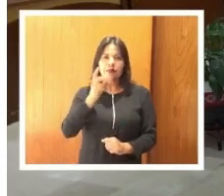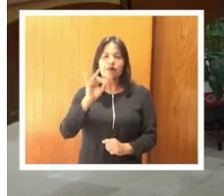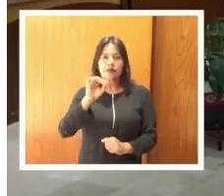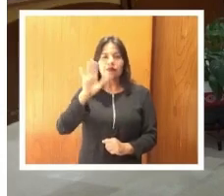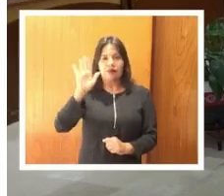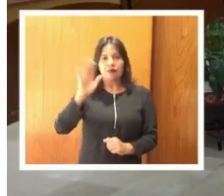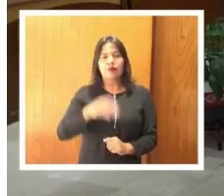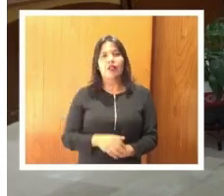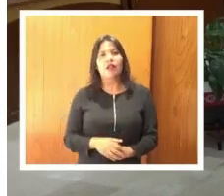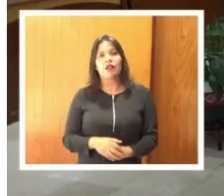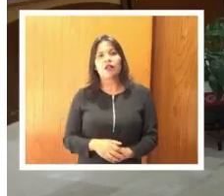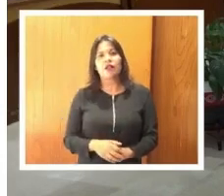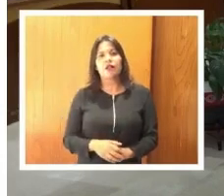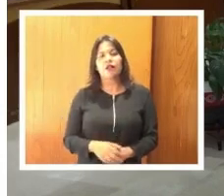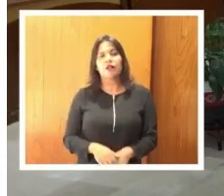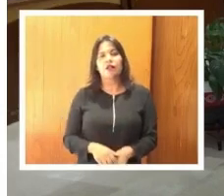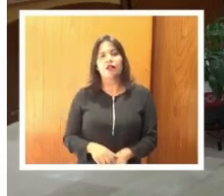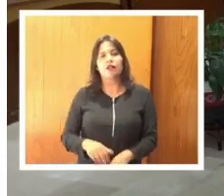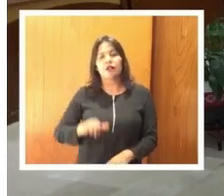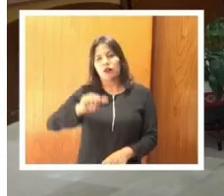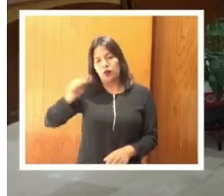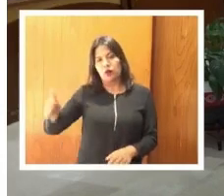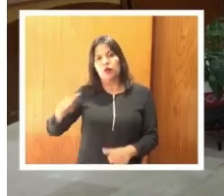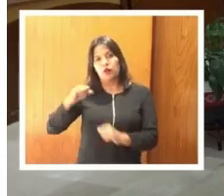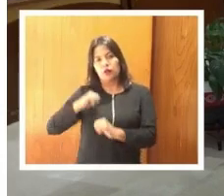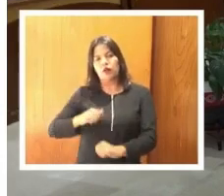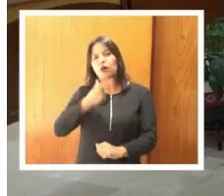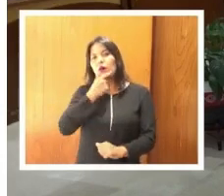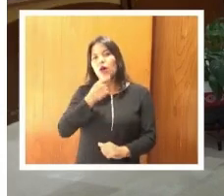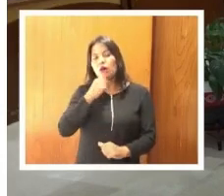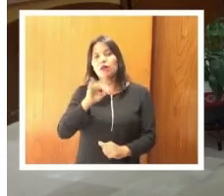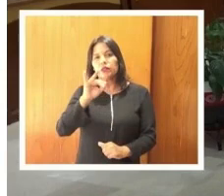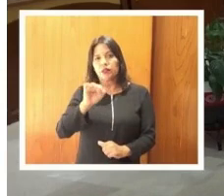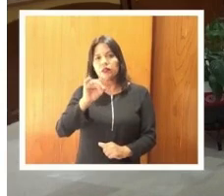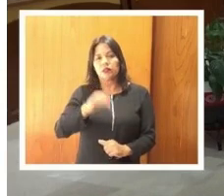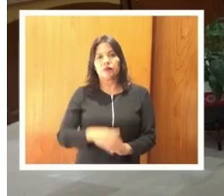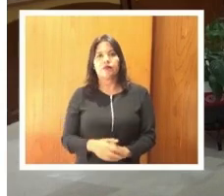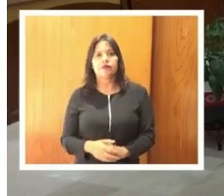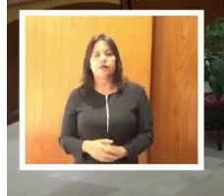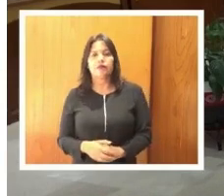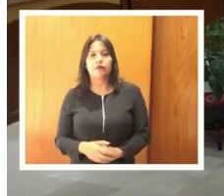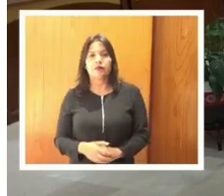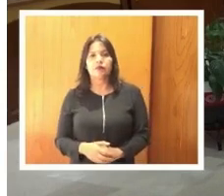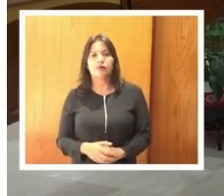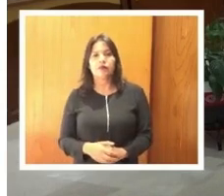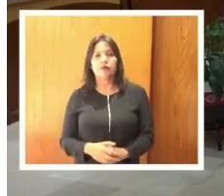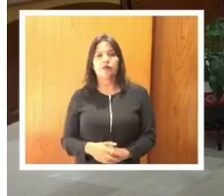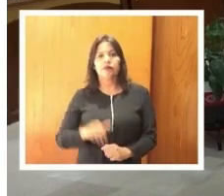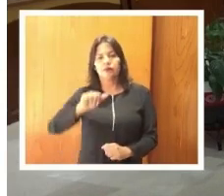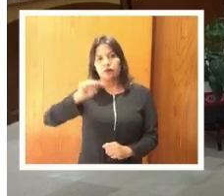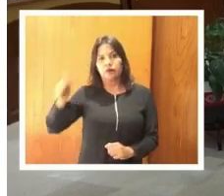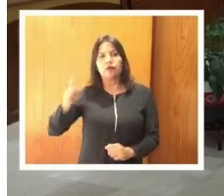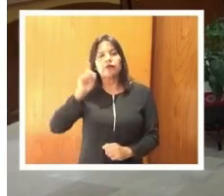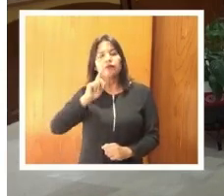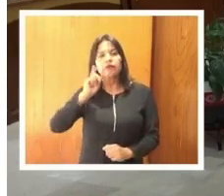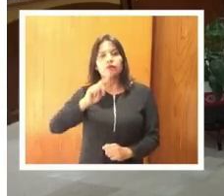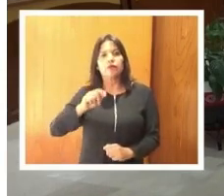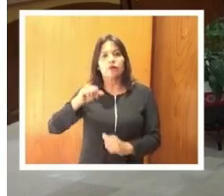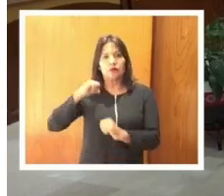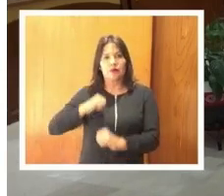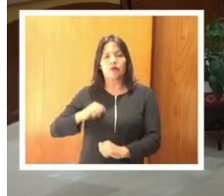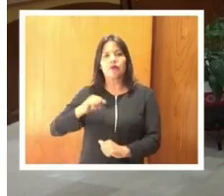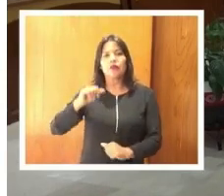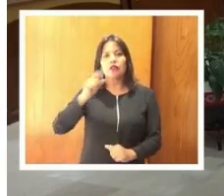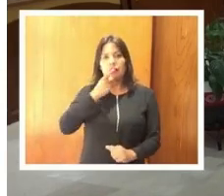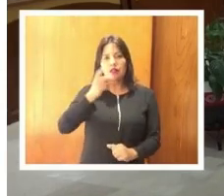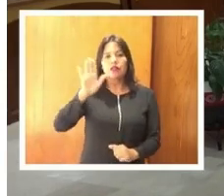Gracias. Gracias, comisionada. Comisionado Parra Noriega. A favor. Gracias, comisionado. Comisionada Ramírez Peña. A favor.